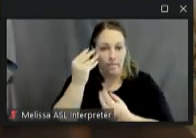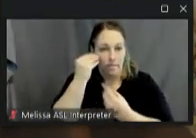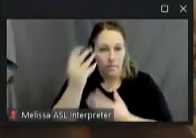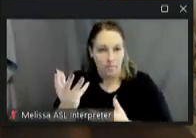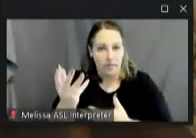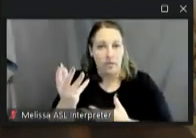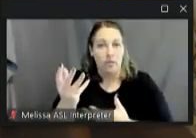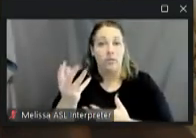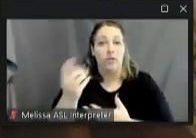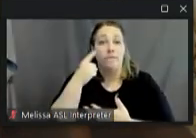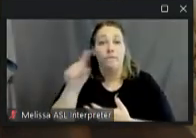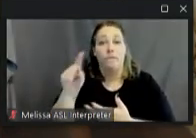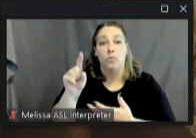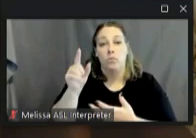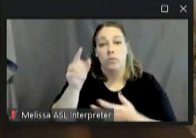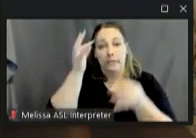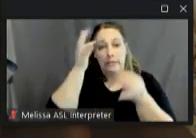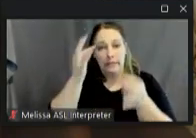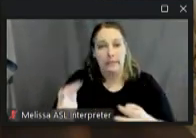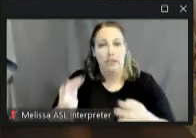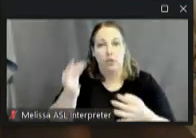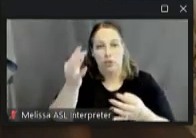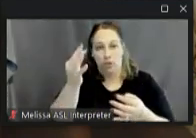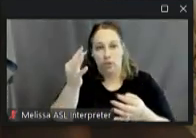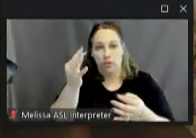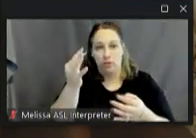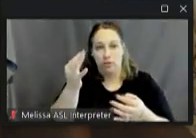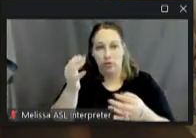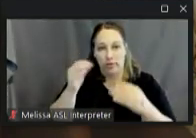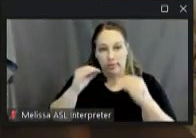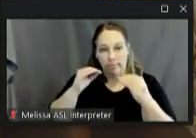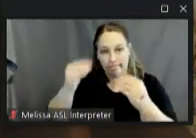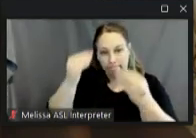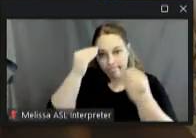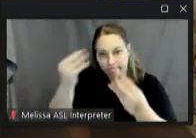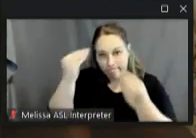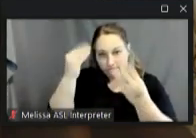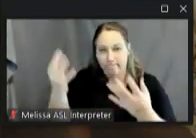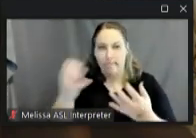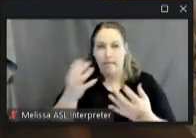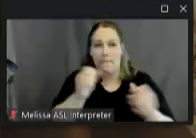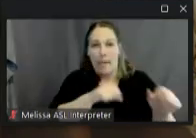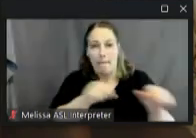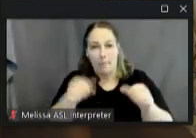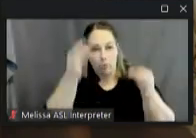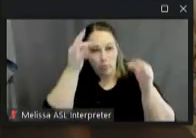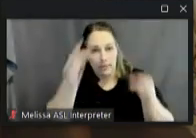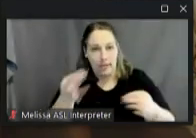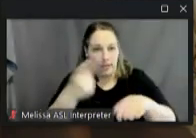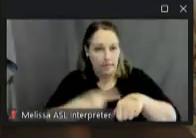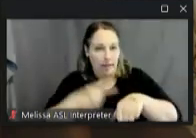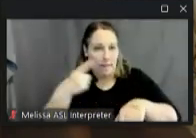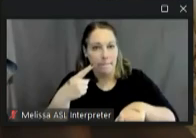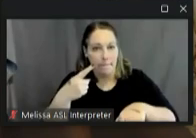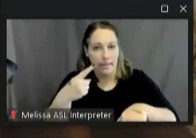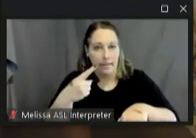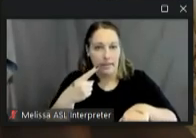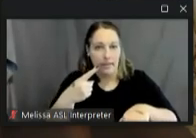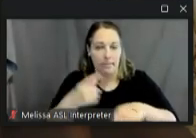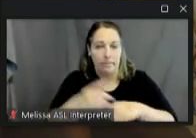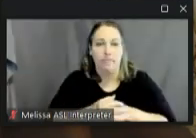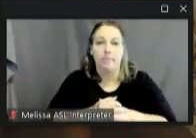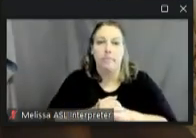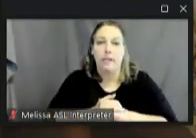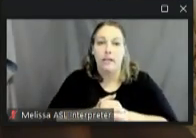una necesidad y una carencia generalizada, pero en el tema particular de niñez